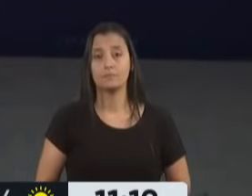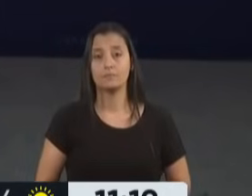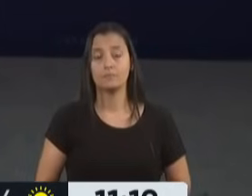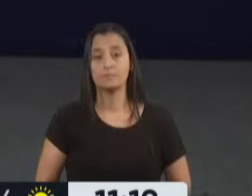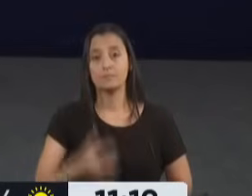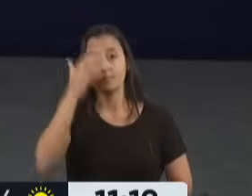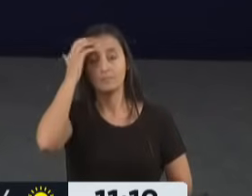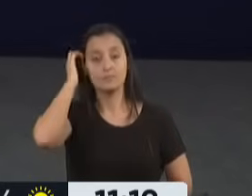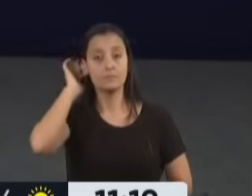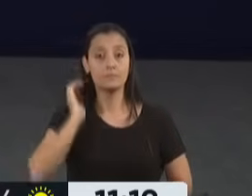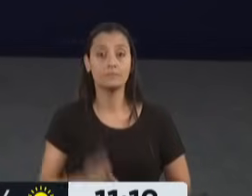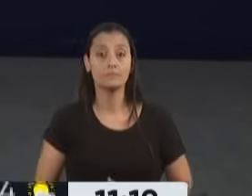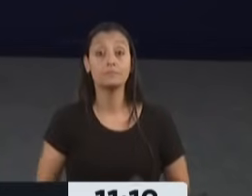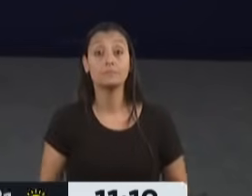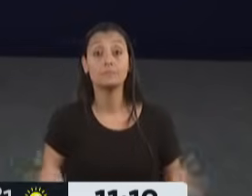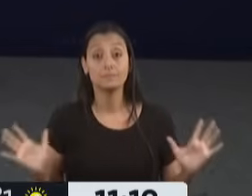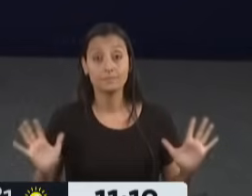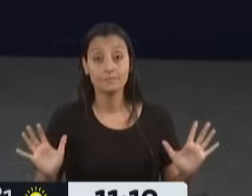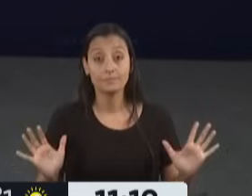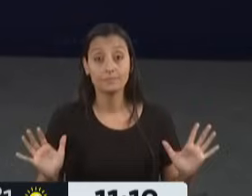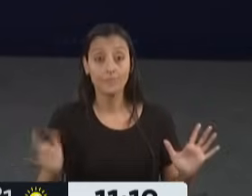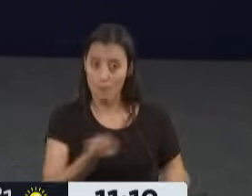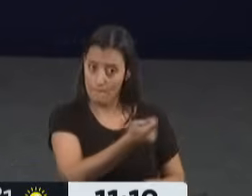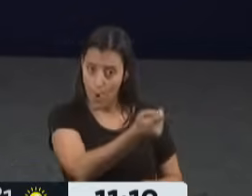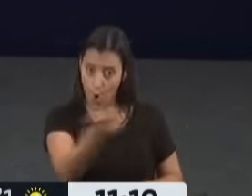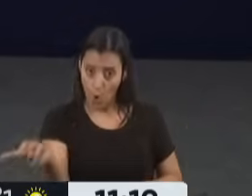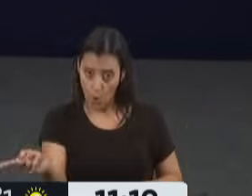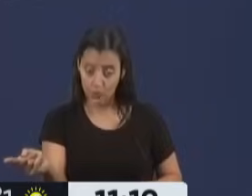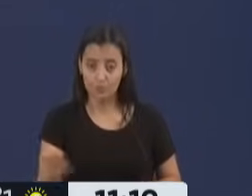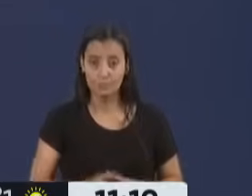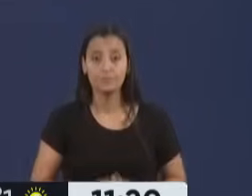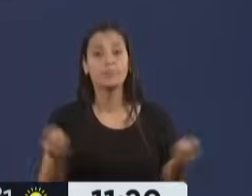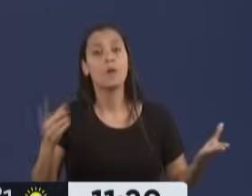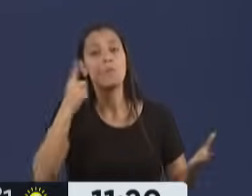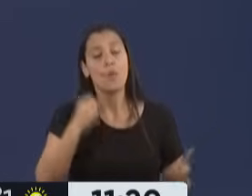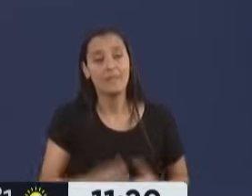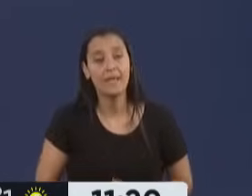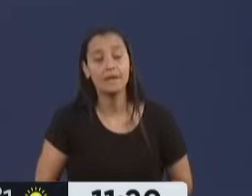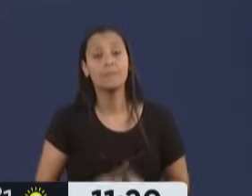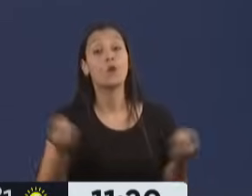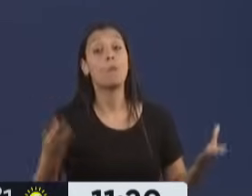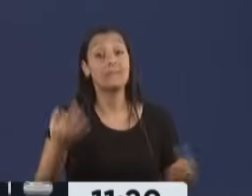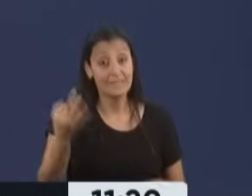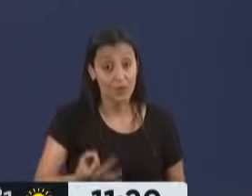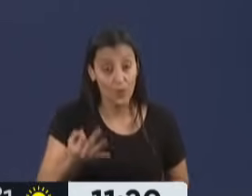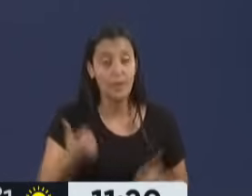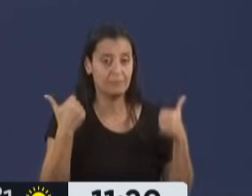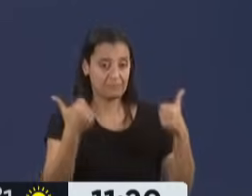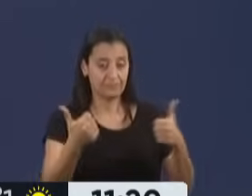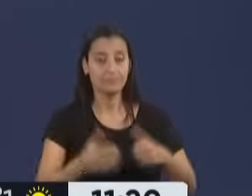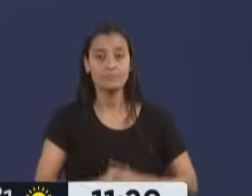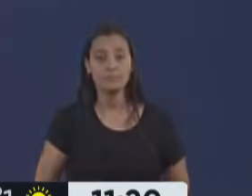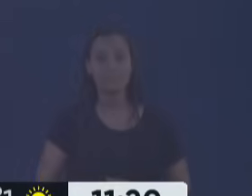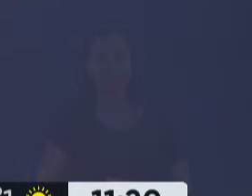Ahora no te encontraban. Sí, no me encontraba. Mira que somos pocos, ¿eh? ¿Qué tal, vocero? Hola, ¿cómo andás? ¿Bien? Muy bien,